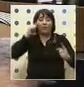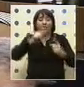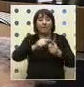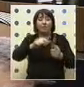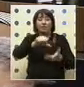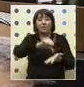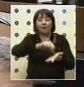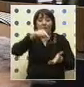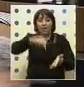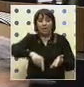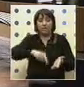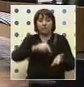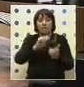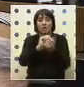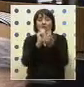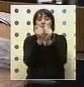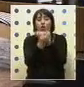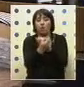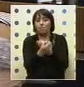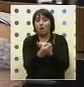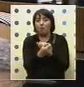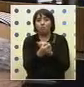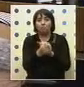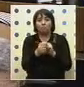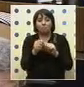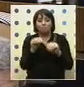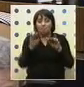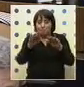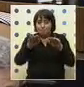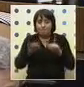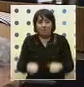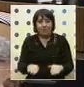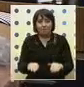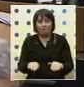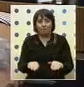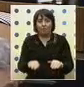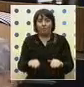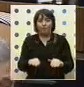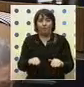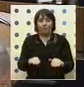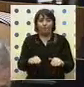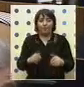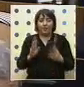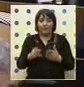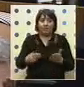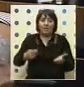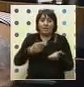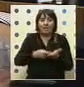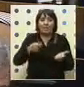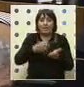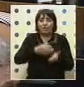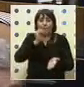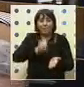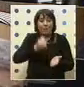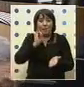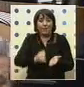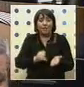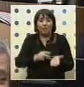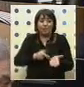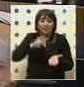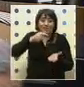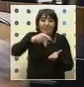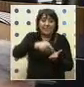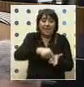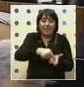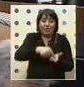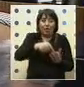reforma permanece intacto. Y sigue siendo el mismo, que mediante ingresos permanentes podamos dar un salto hacia la derrota